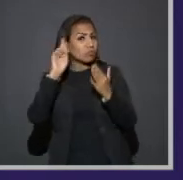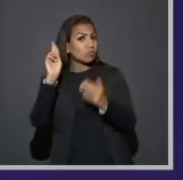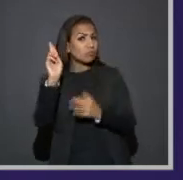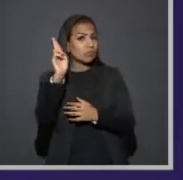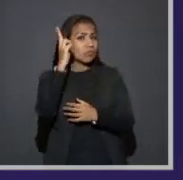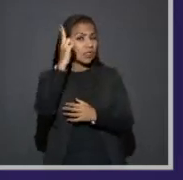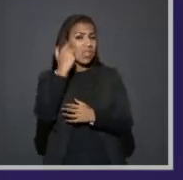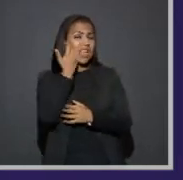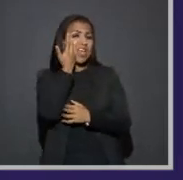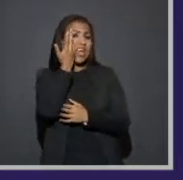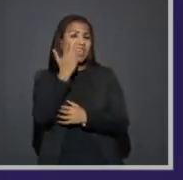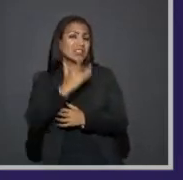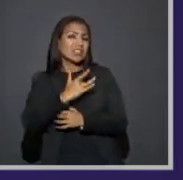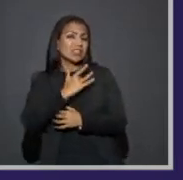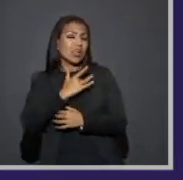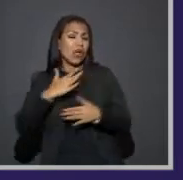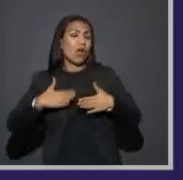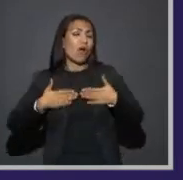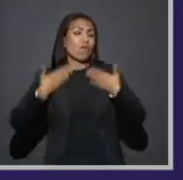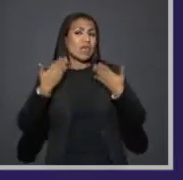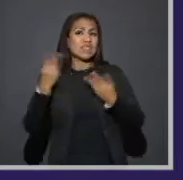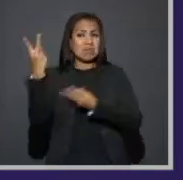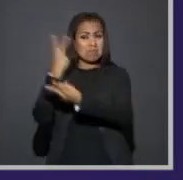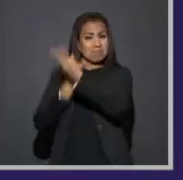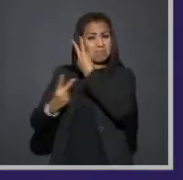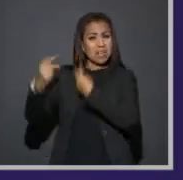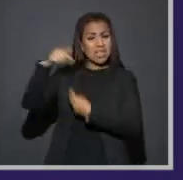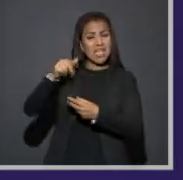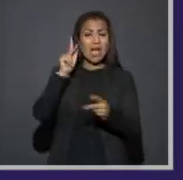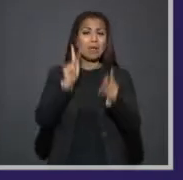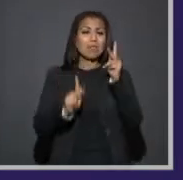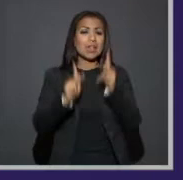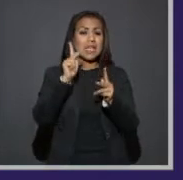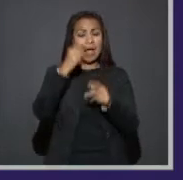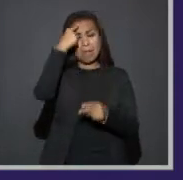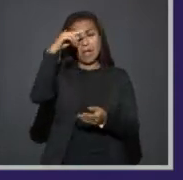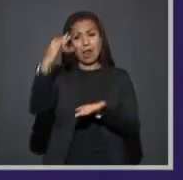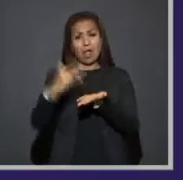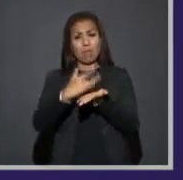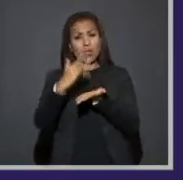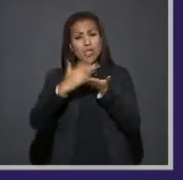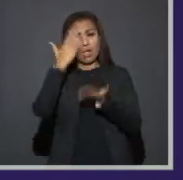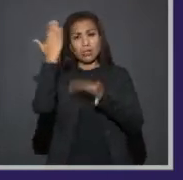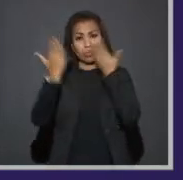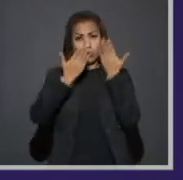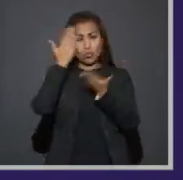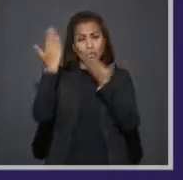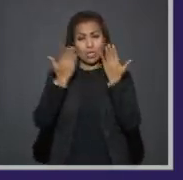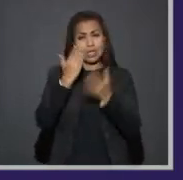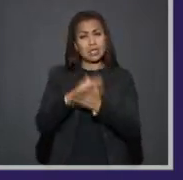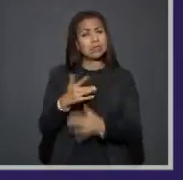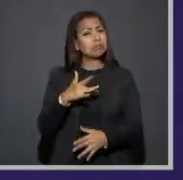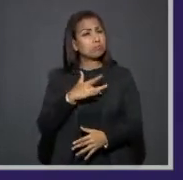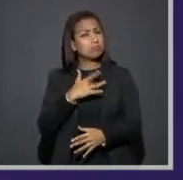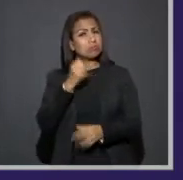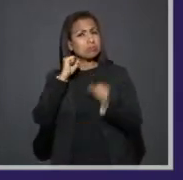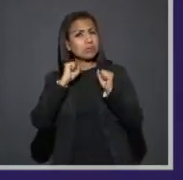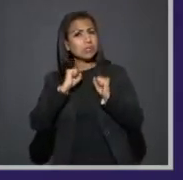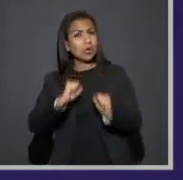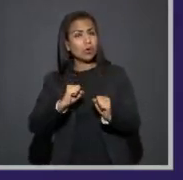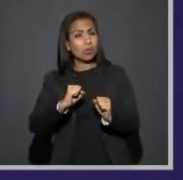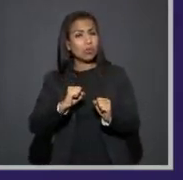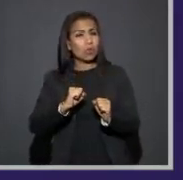de acudir al Tecnológico de Monterrey a realizar estas actividades en apoyo a nuestros estudiantes. Estamos seguros de